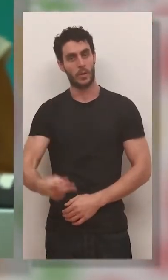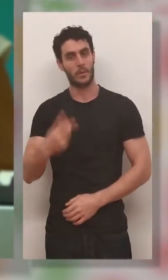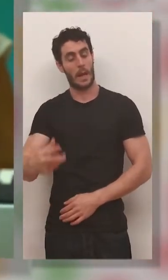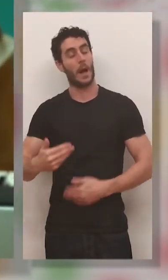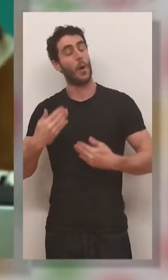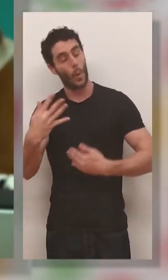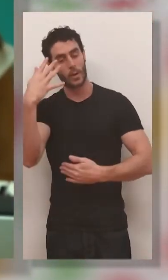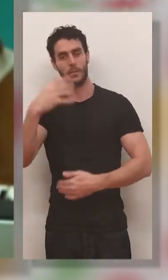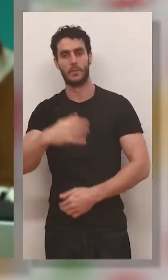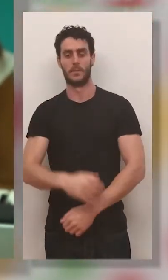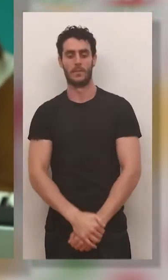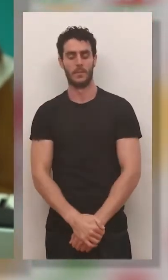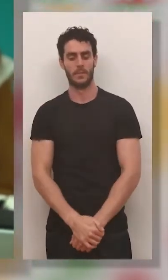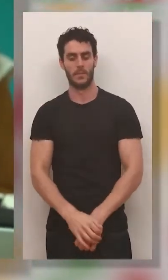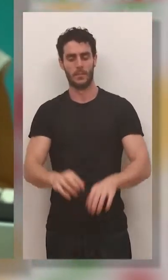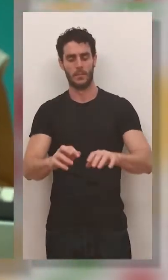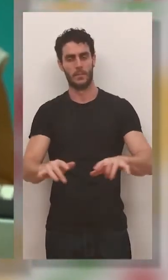Menor, 1, 2, 3, 4.